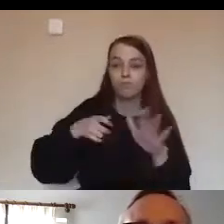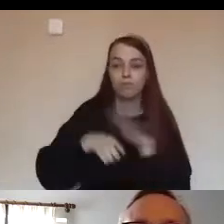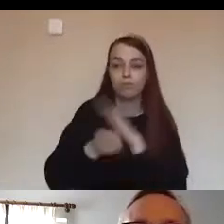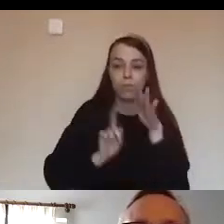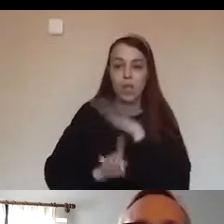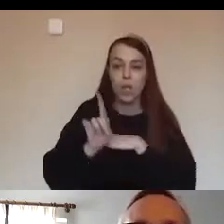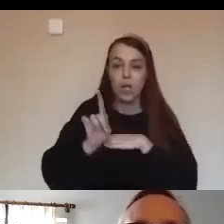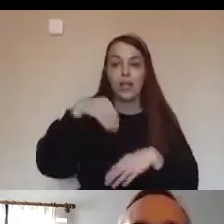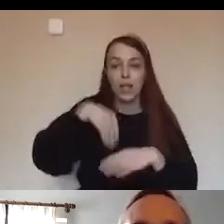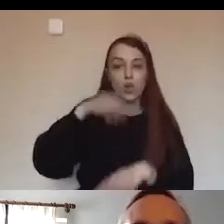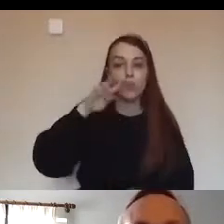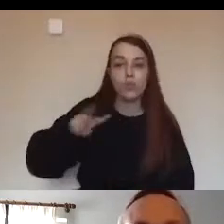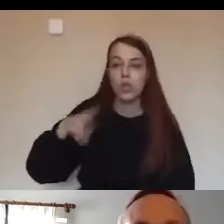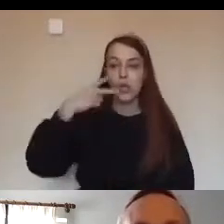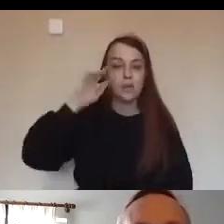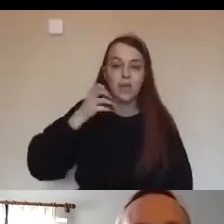experiencia del museo.